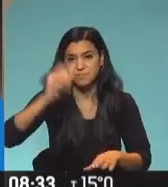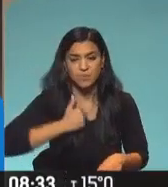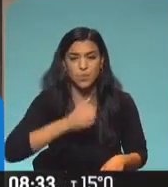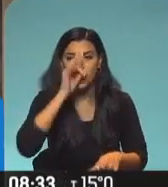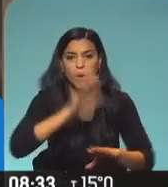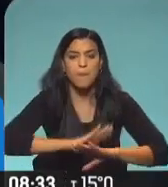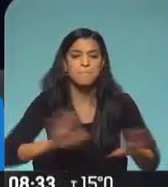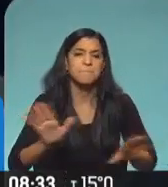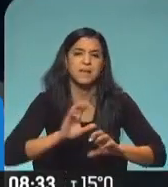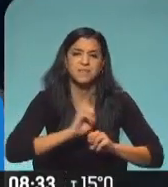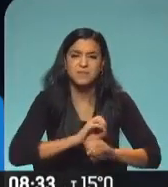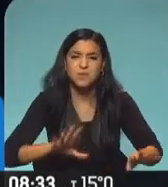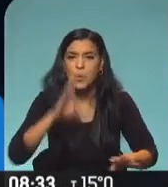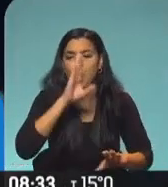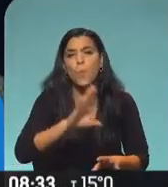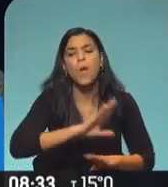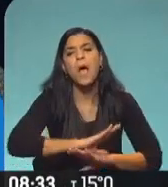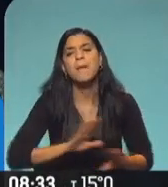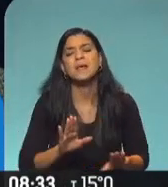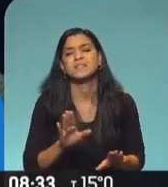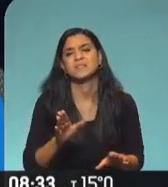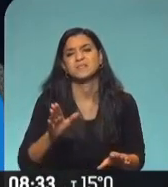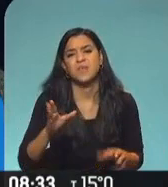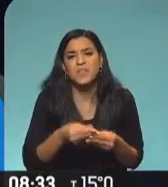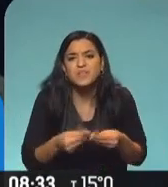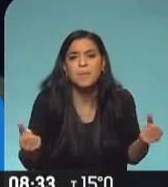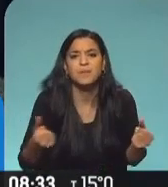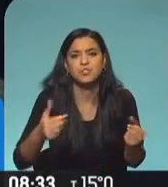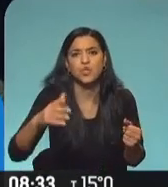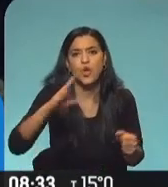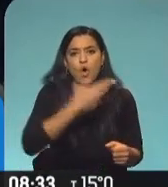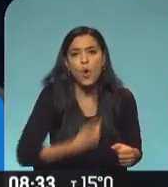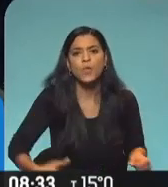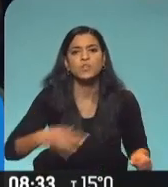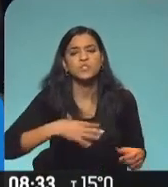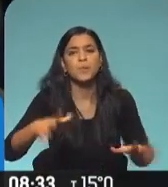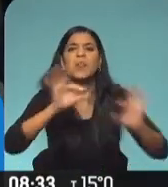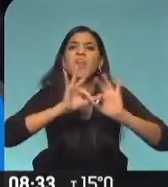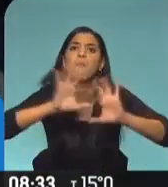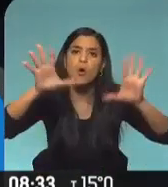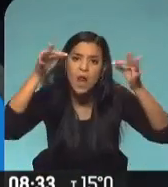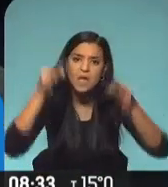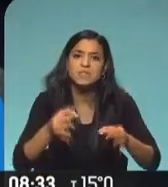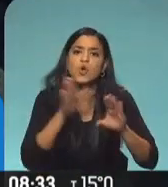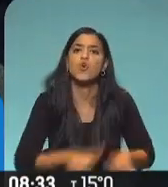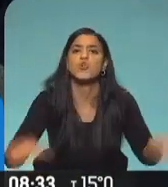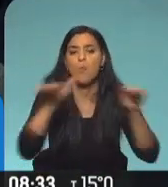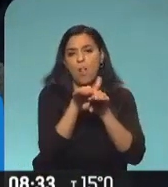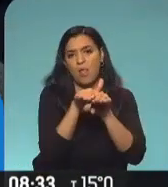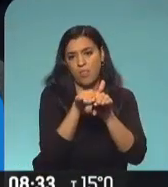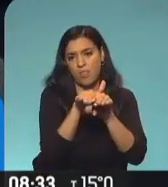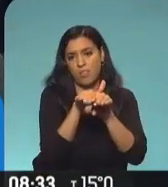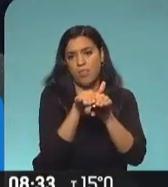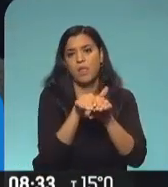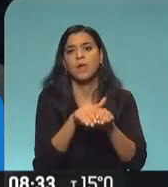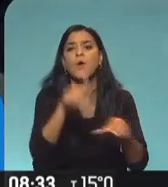más tormentos, nunca más desapariciones, el gobierno civil para siempre, democracia con igualdad, por supuesto, y